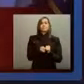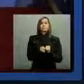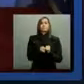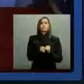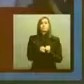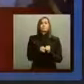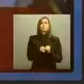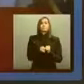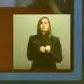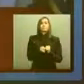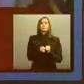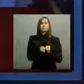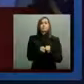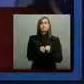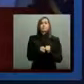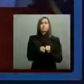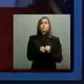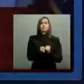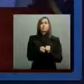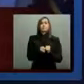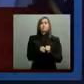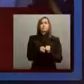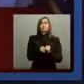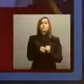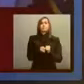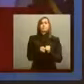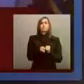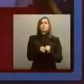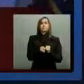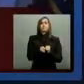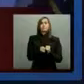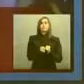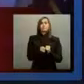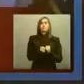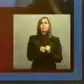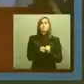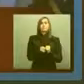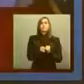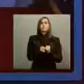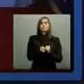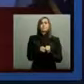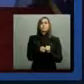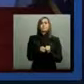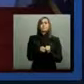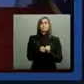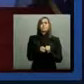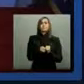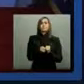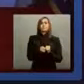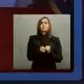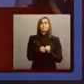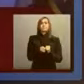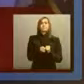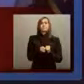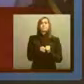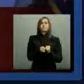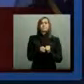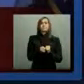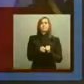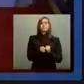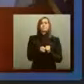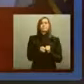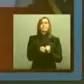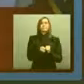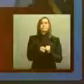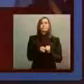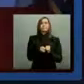más sin embargo este hombre en el día de ayer con relación a la especulación que tiene